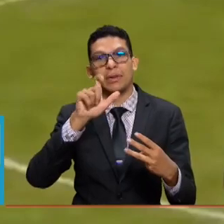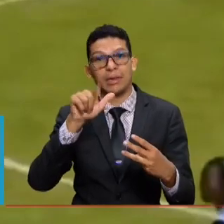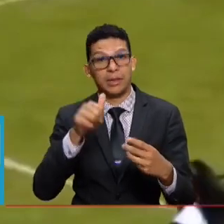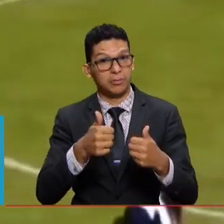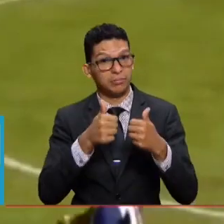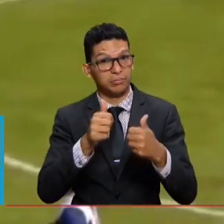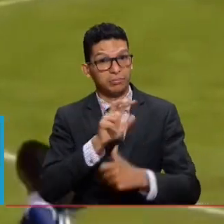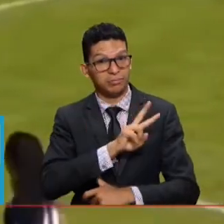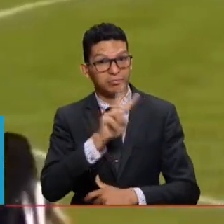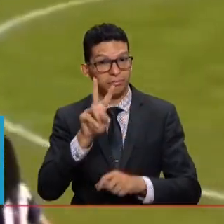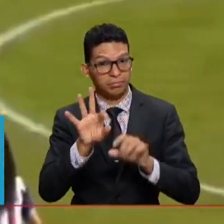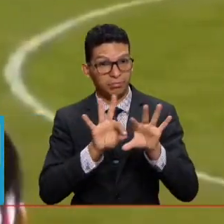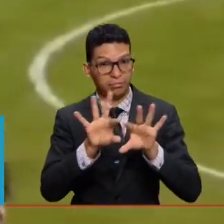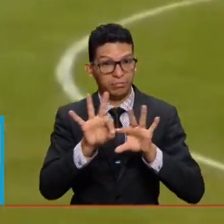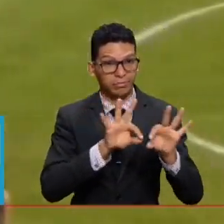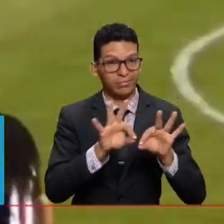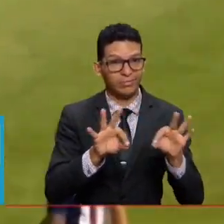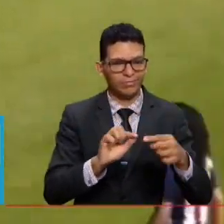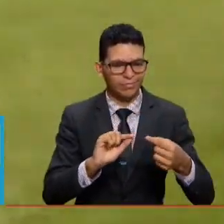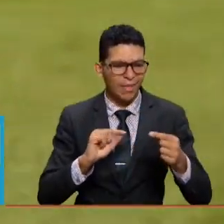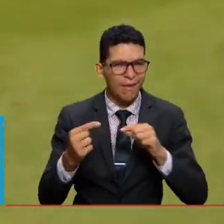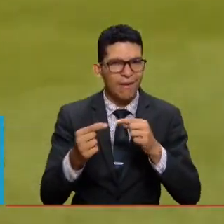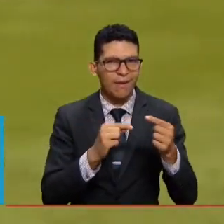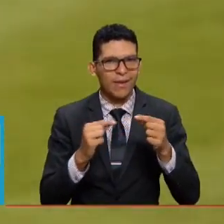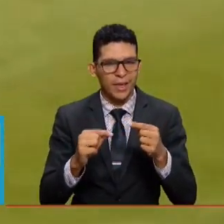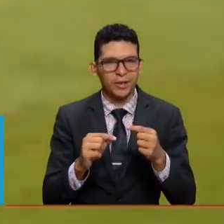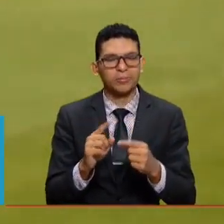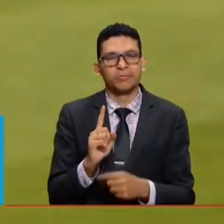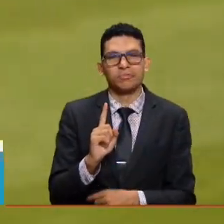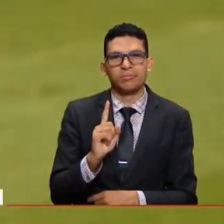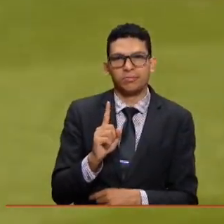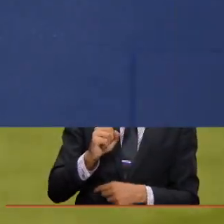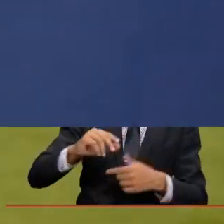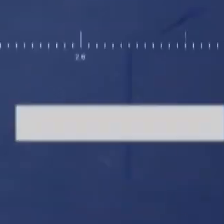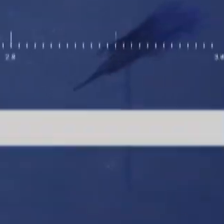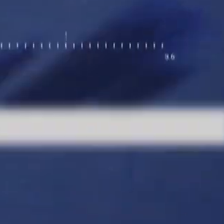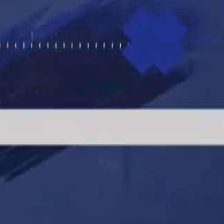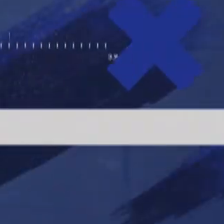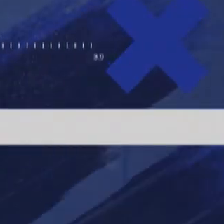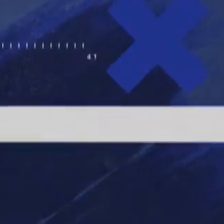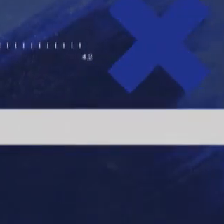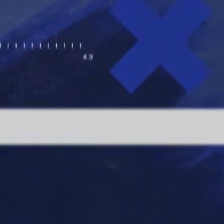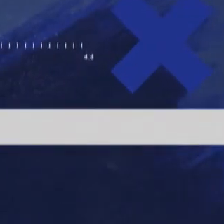Cauca en este torneo Evolución que organiza la Confederación Suramericana de Fútbol.